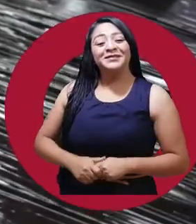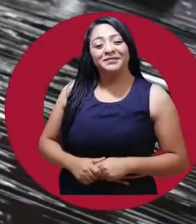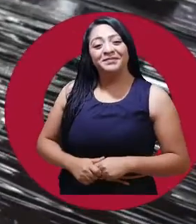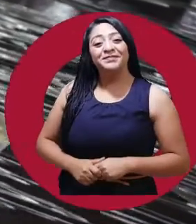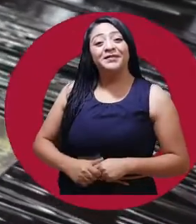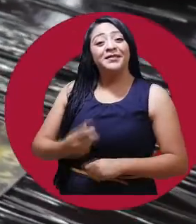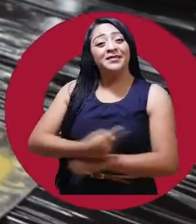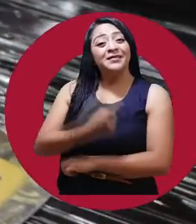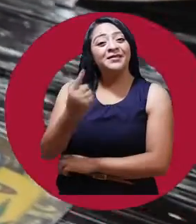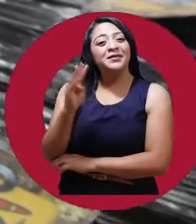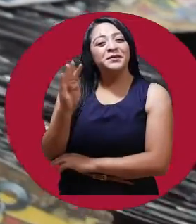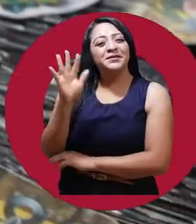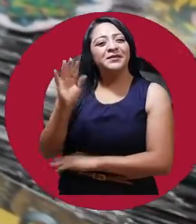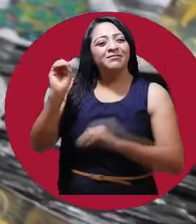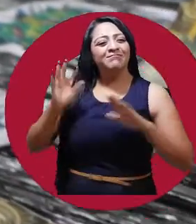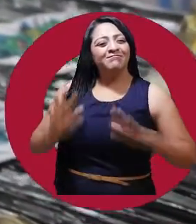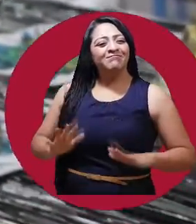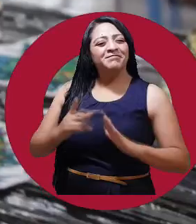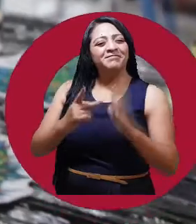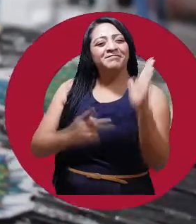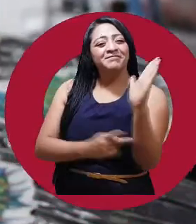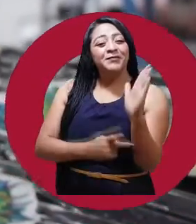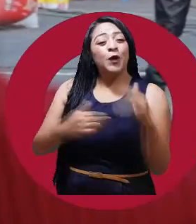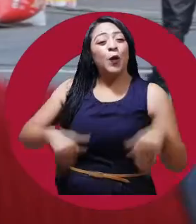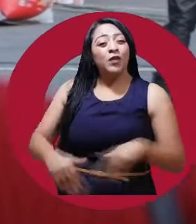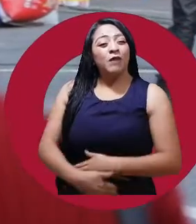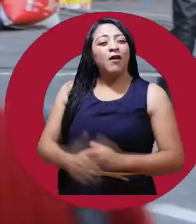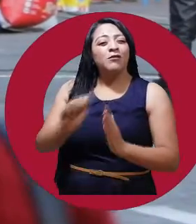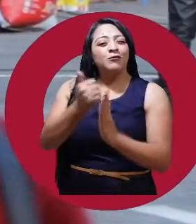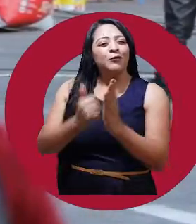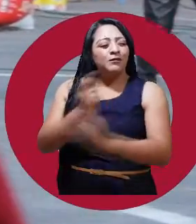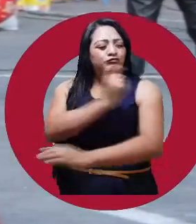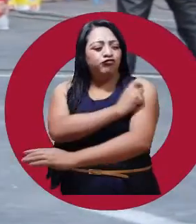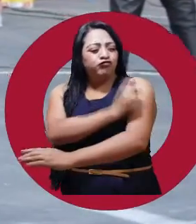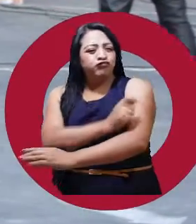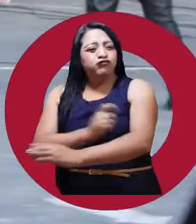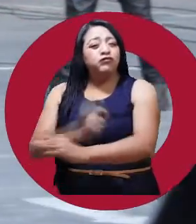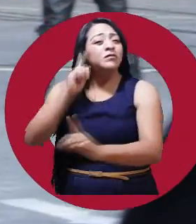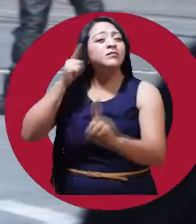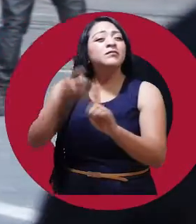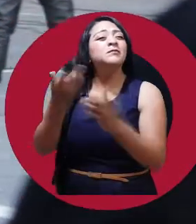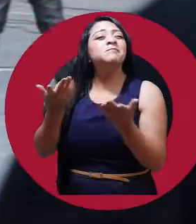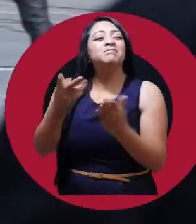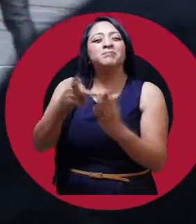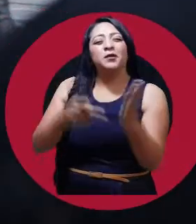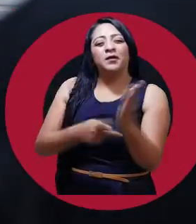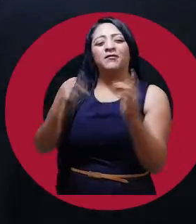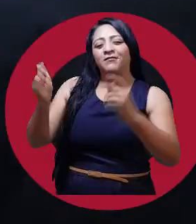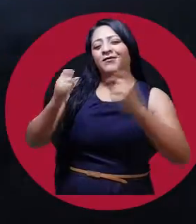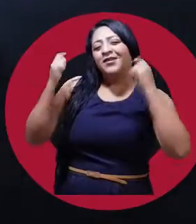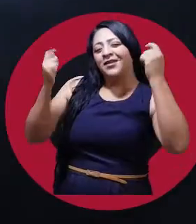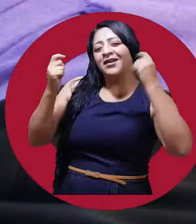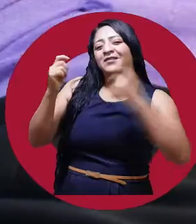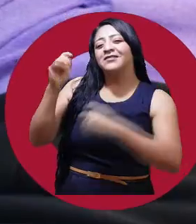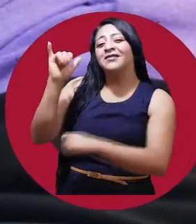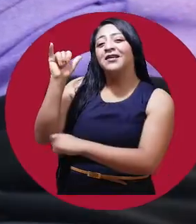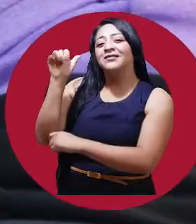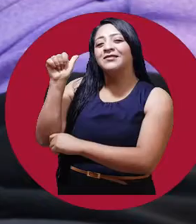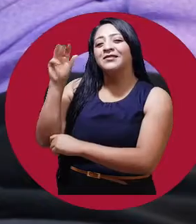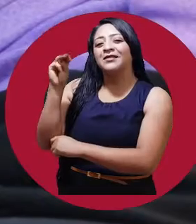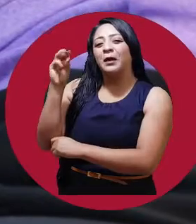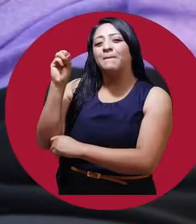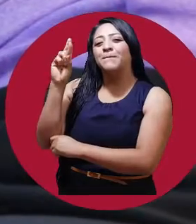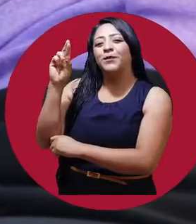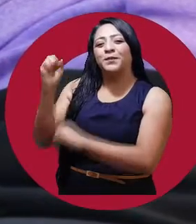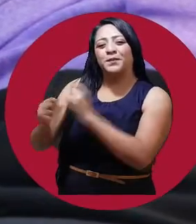días 4 y 5 de septiembre se realizó el evento Otavalo Tattoo Art. Recordarán el objetivo de este programa que engalanó las festividades del Yabor 2021